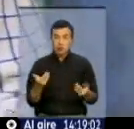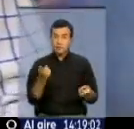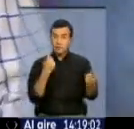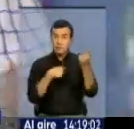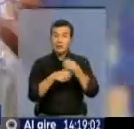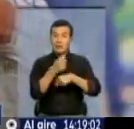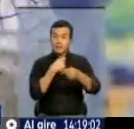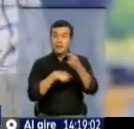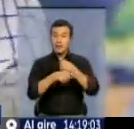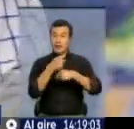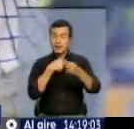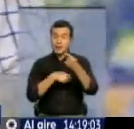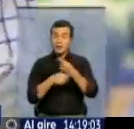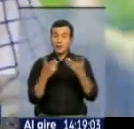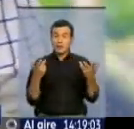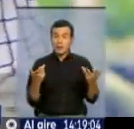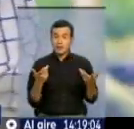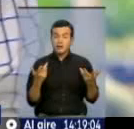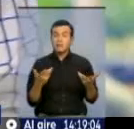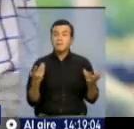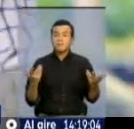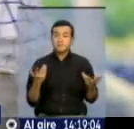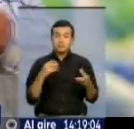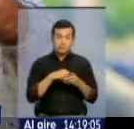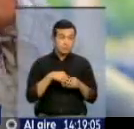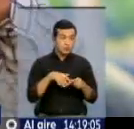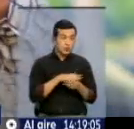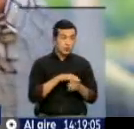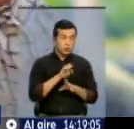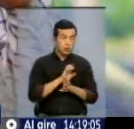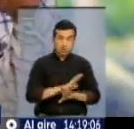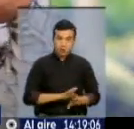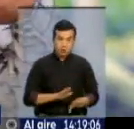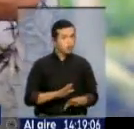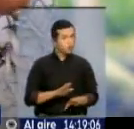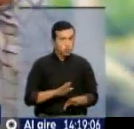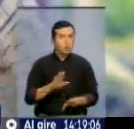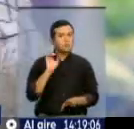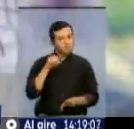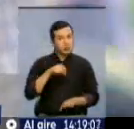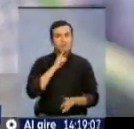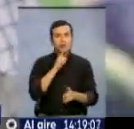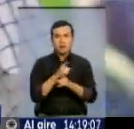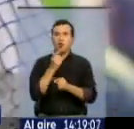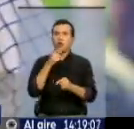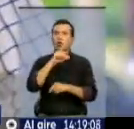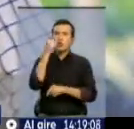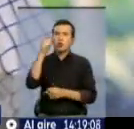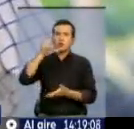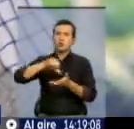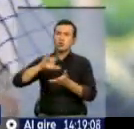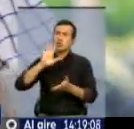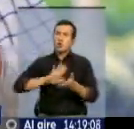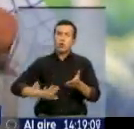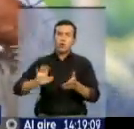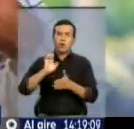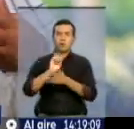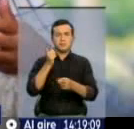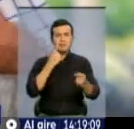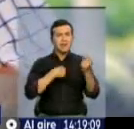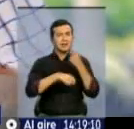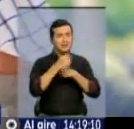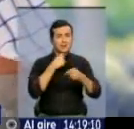comercialice ya no solamente internamente, sino que se puedan comercializar en las otras ciudades del país y que